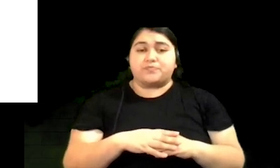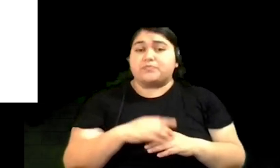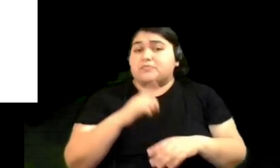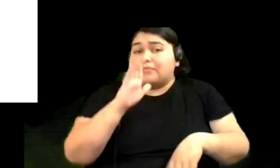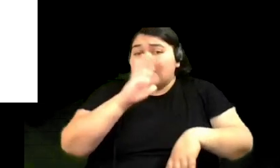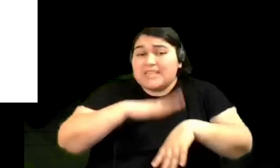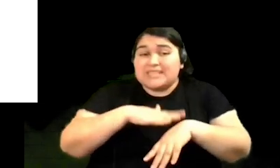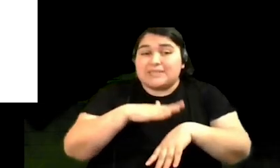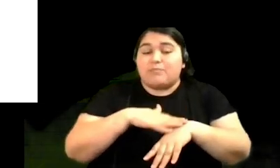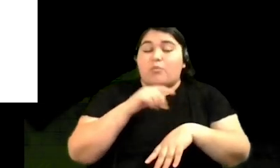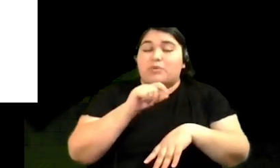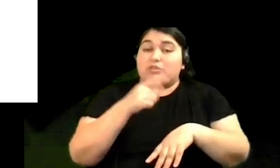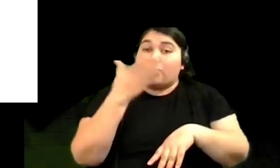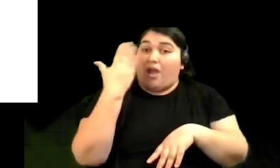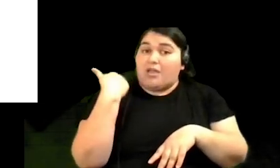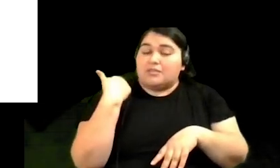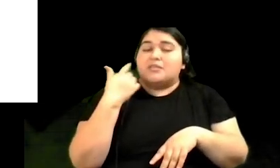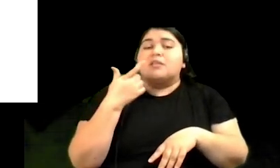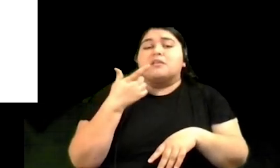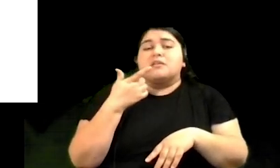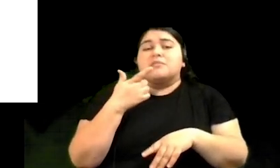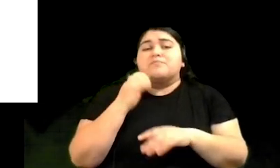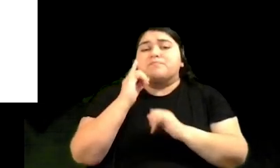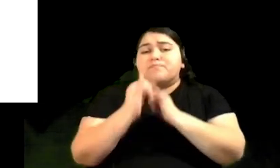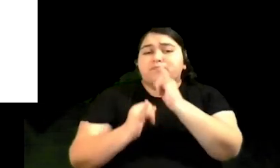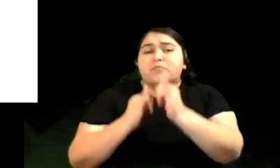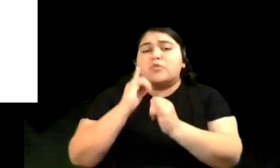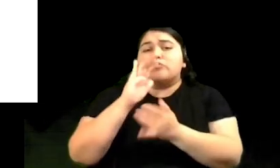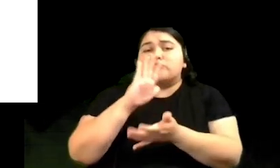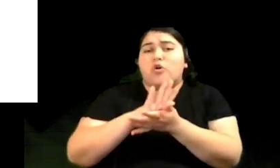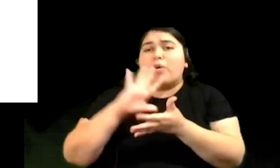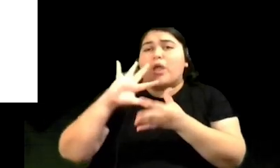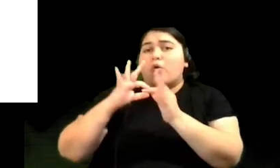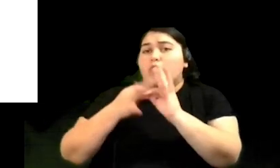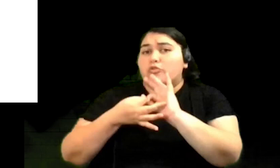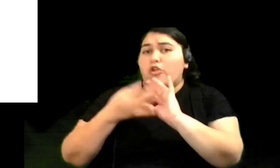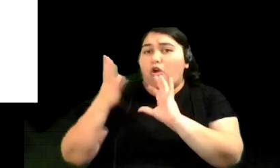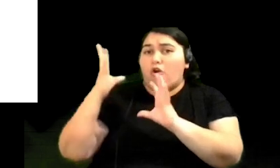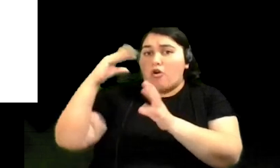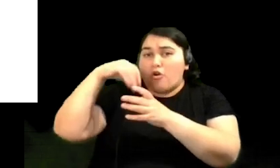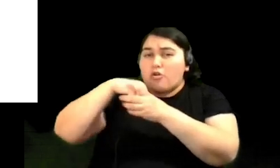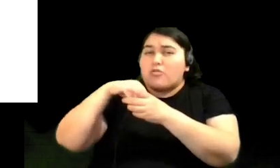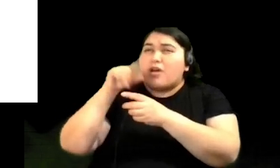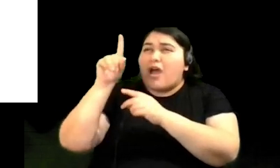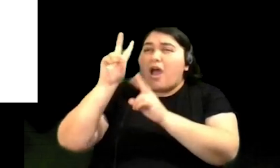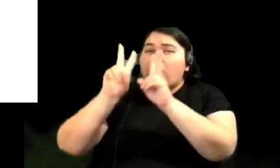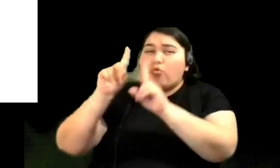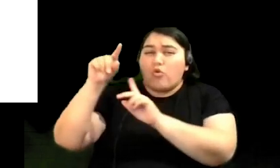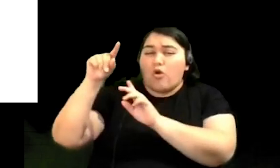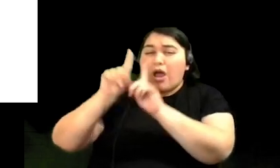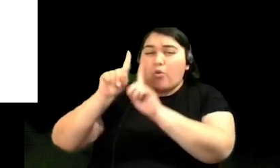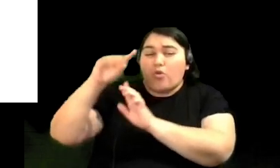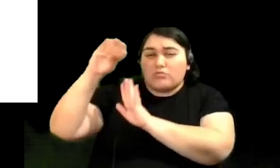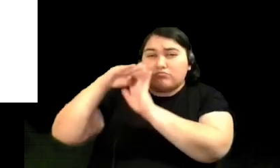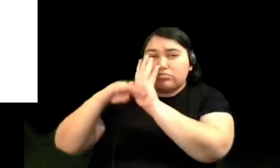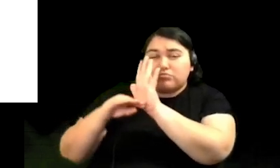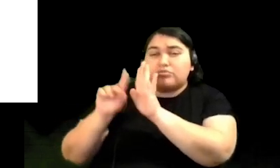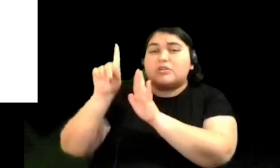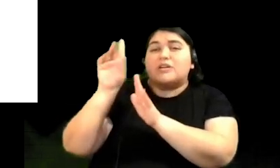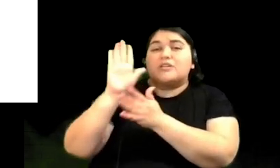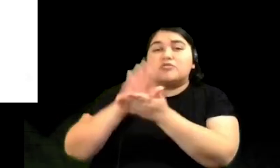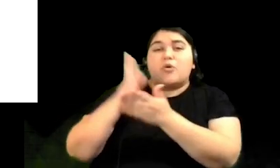momento, se habla de que se quieren aplicar desde la Unión Europea ciertas tasas